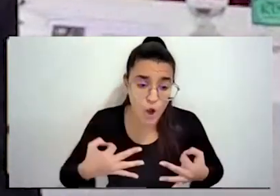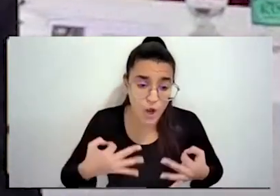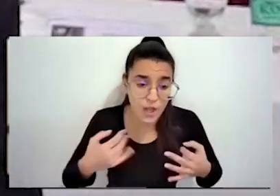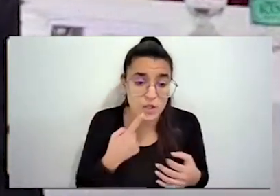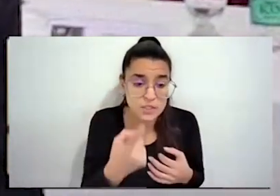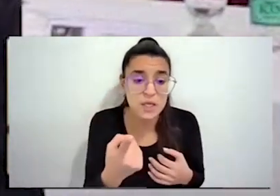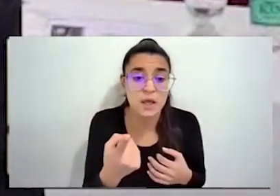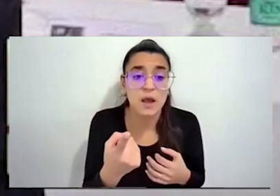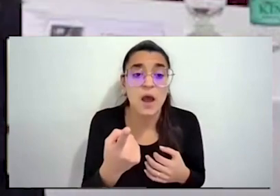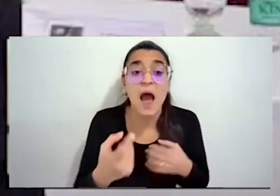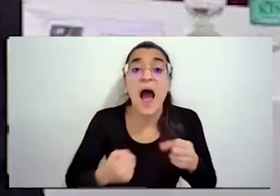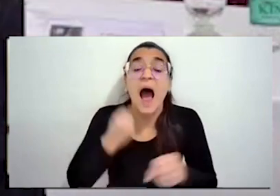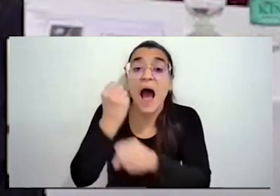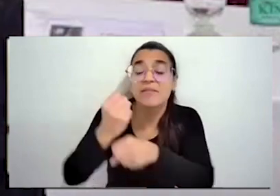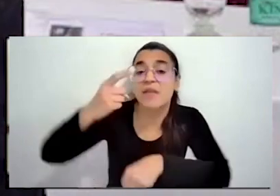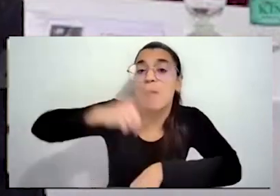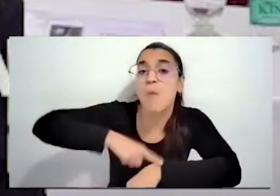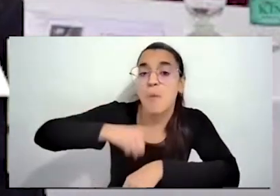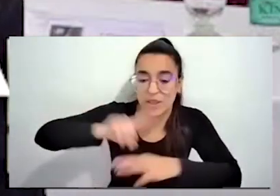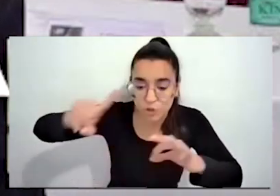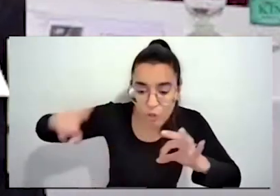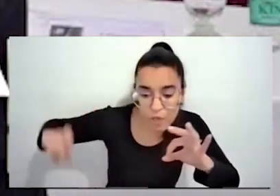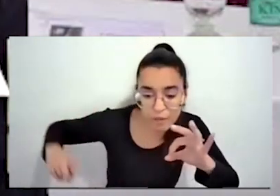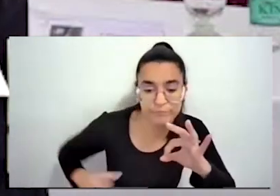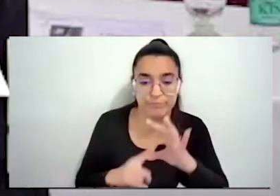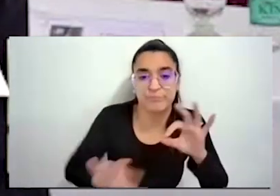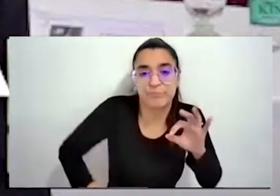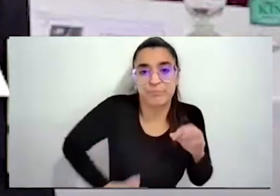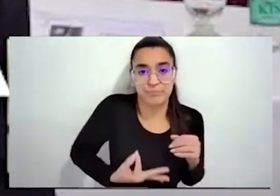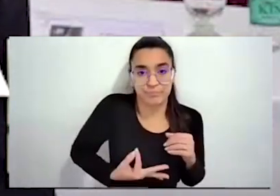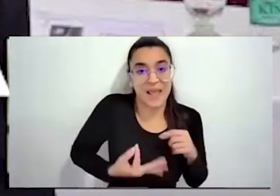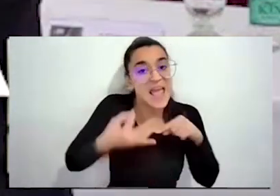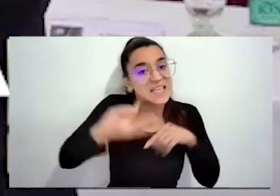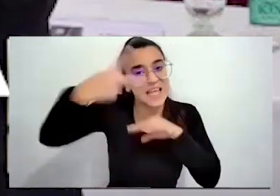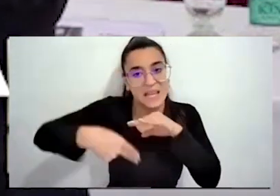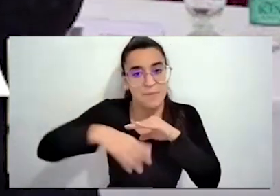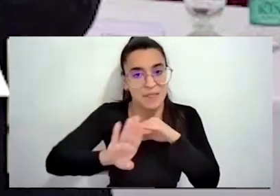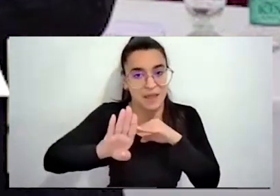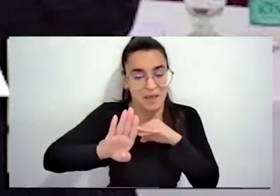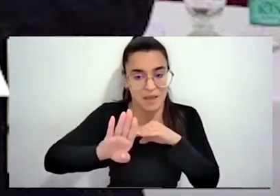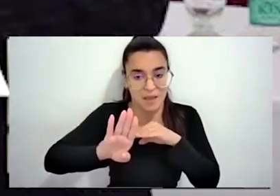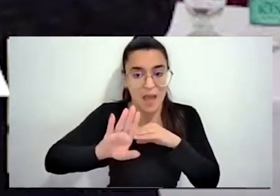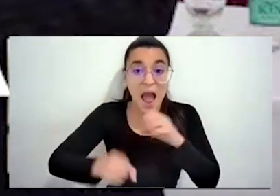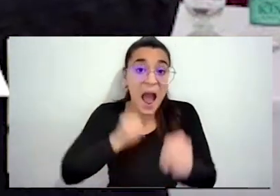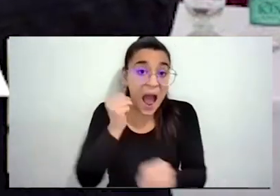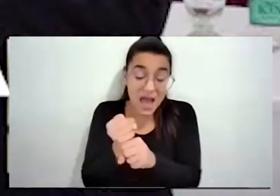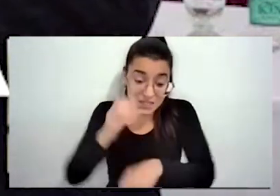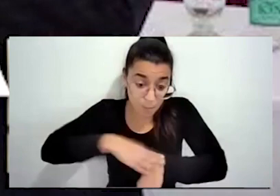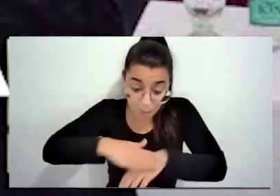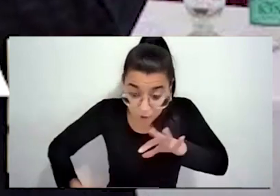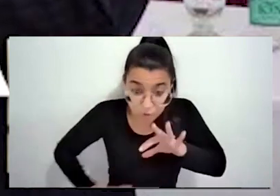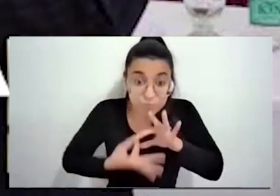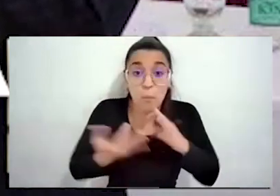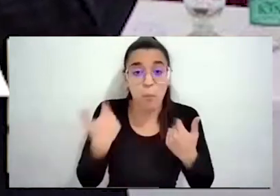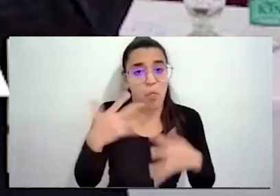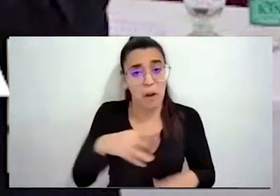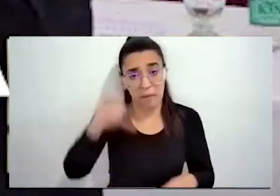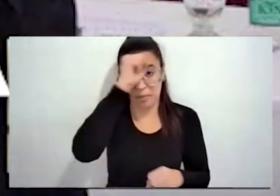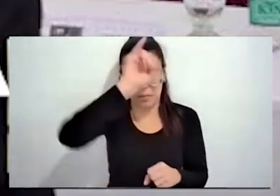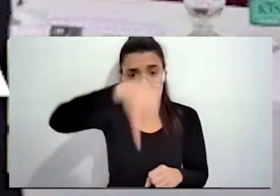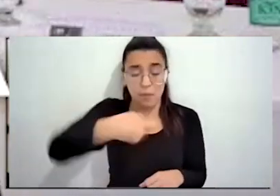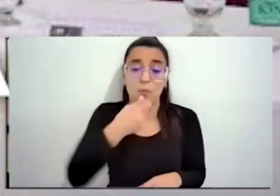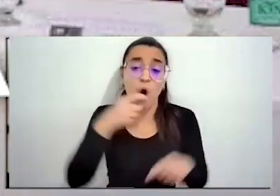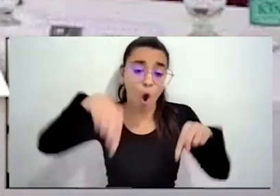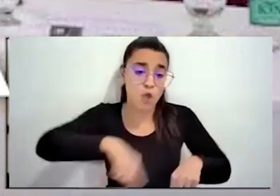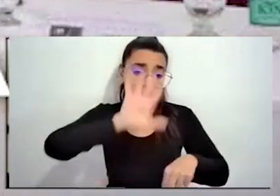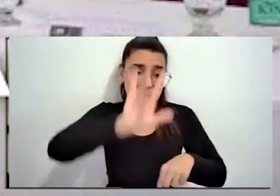el momento de la implantación. Ese es el límite. O sea, yo puedo decir, hoy